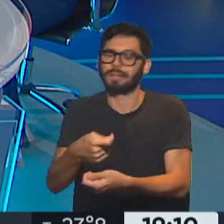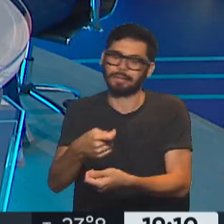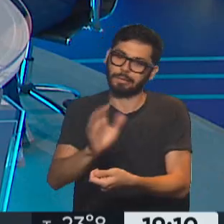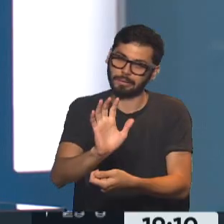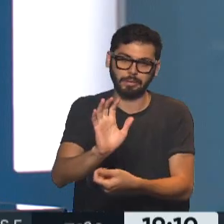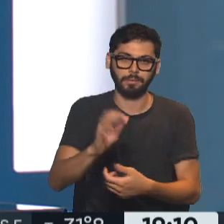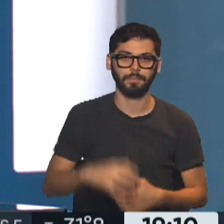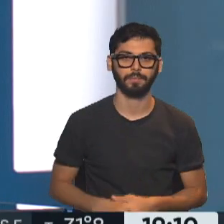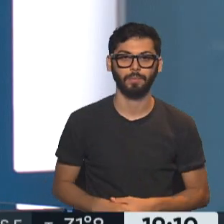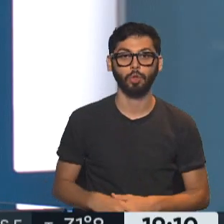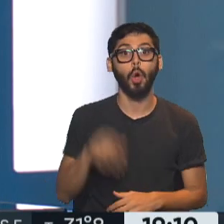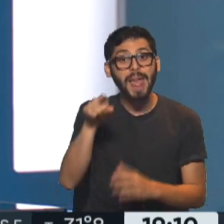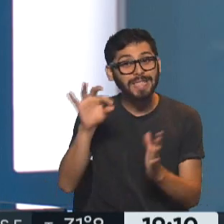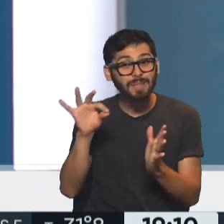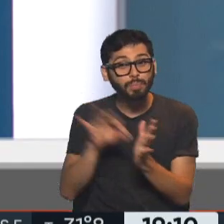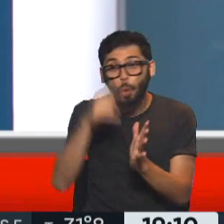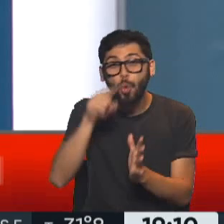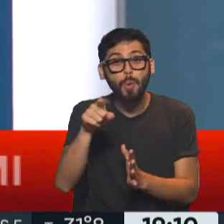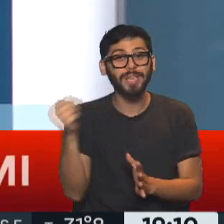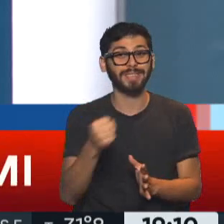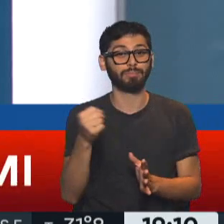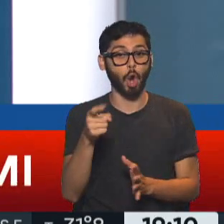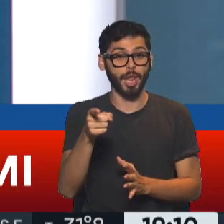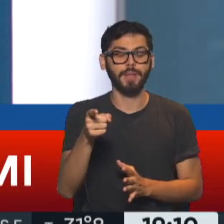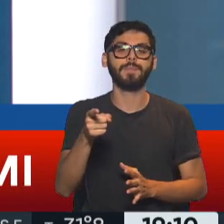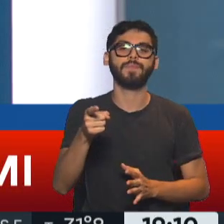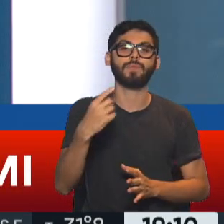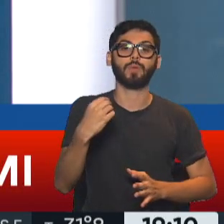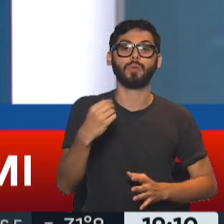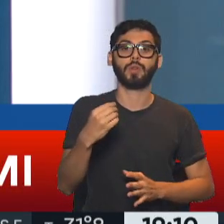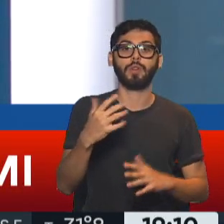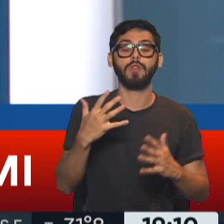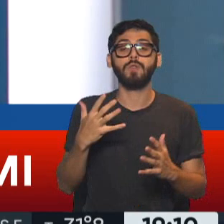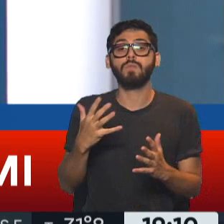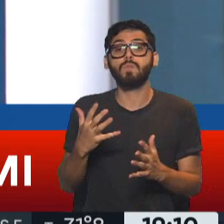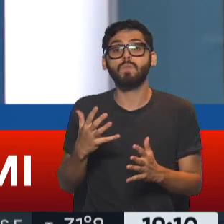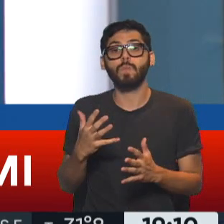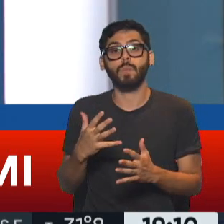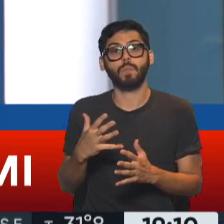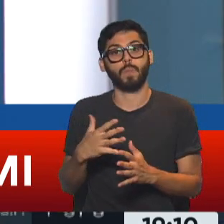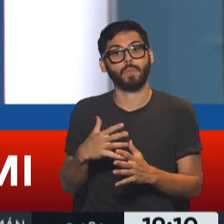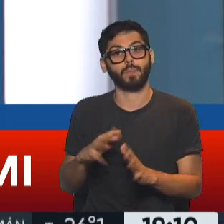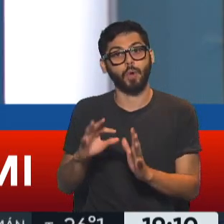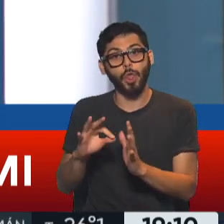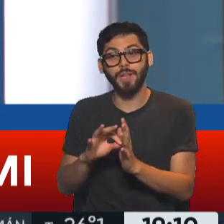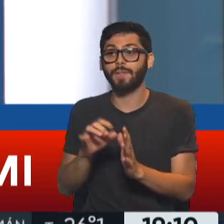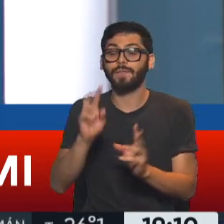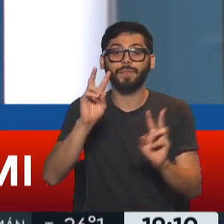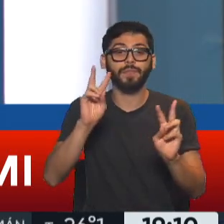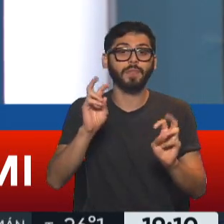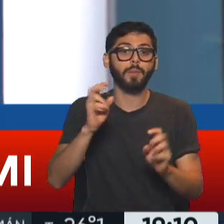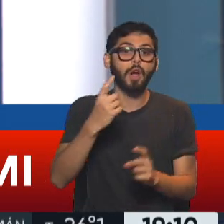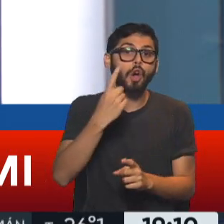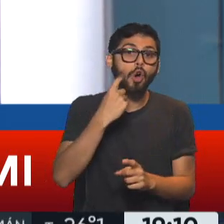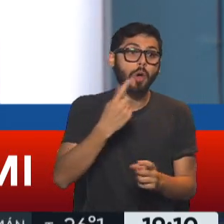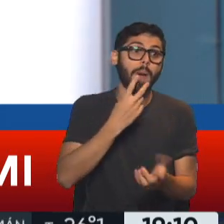Bueno, este último punto es importante, porque puede ser un señalamiento de una línea de profundización de los controles sobre el tema